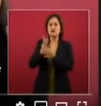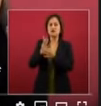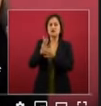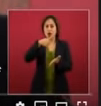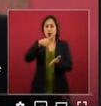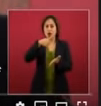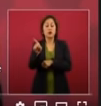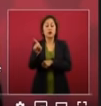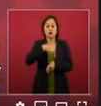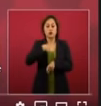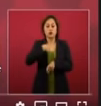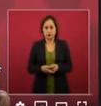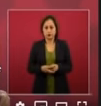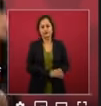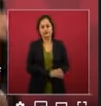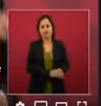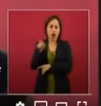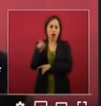que